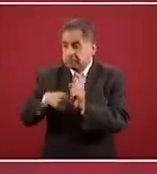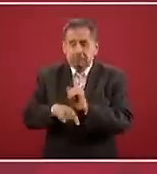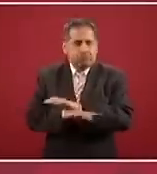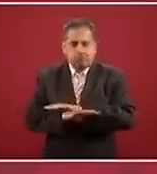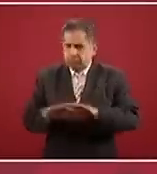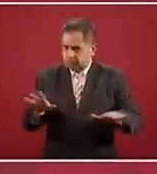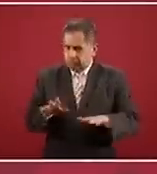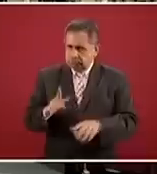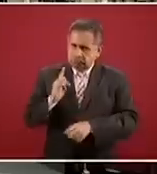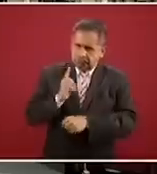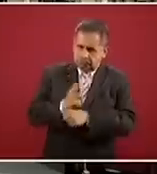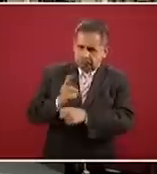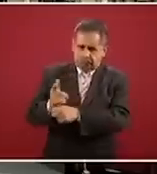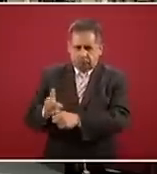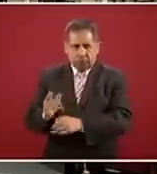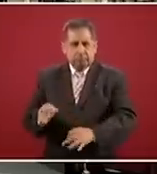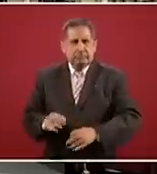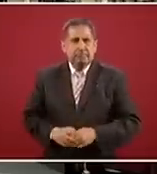desviaciones.